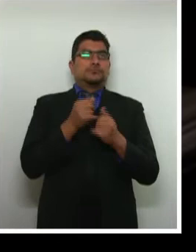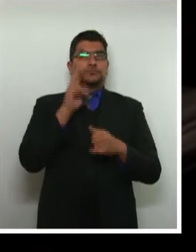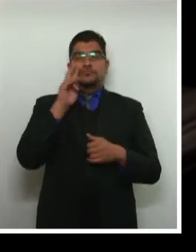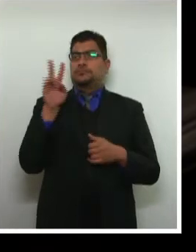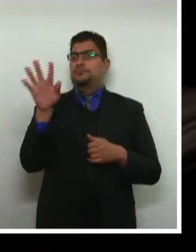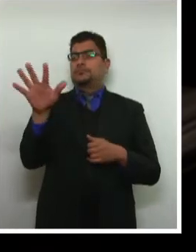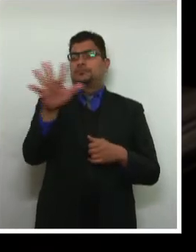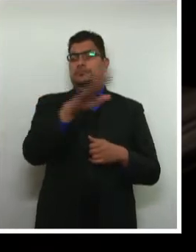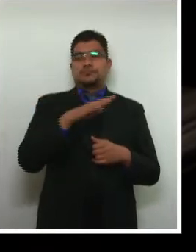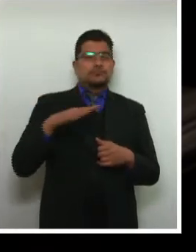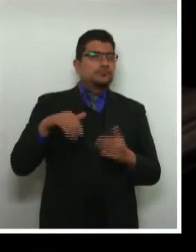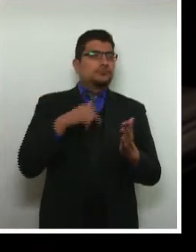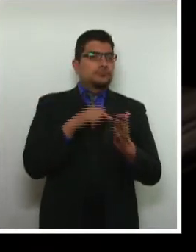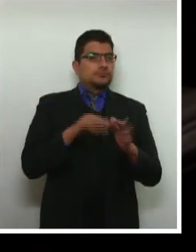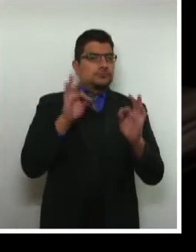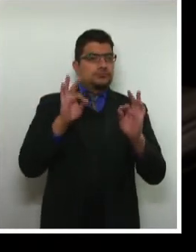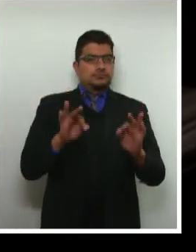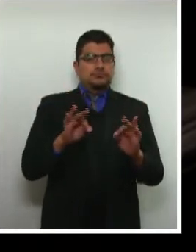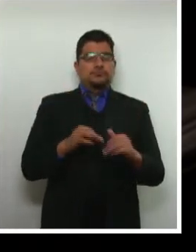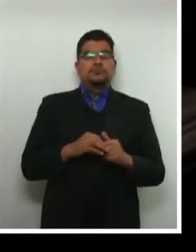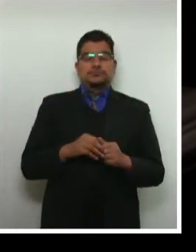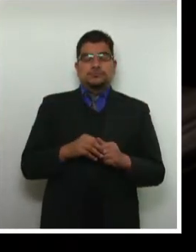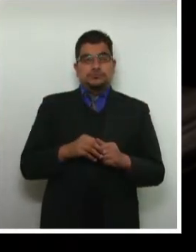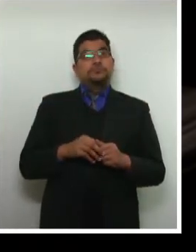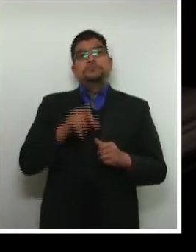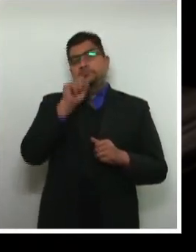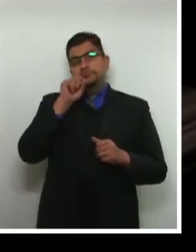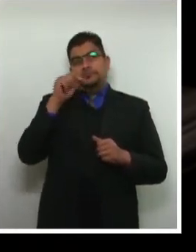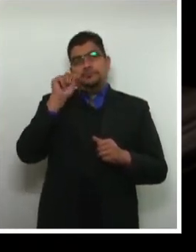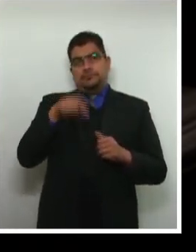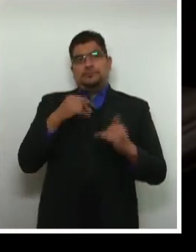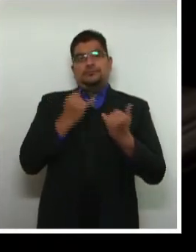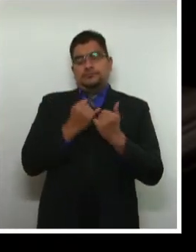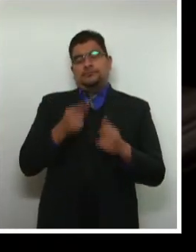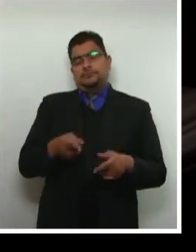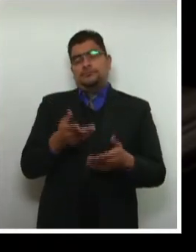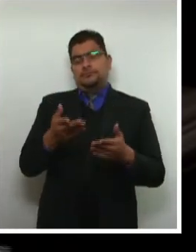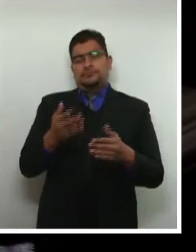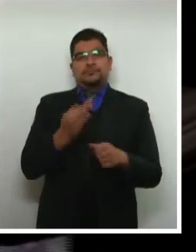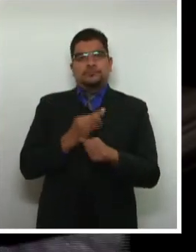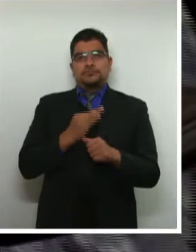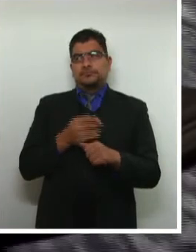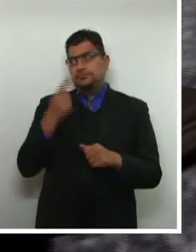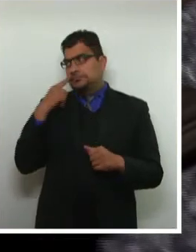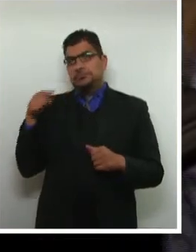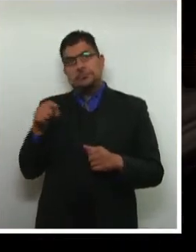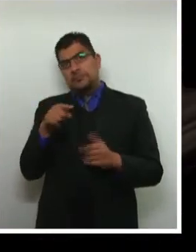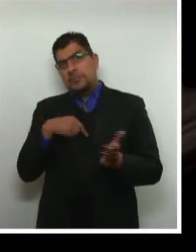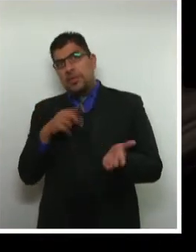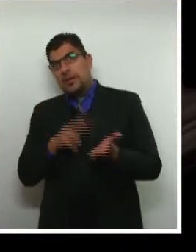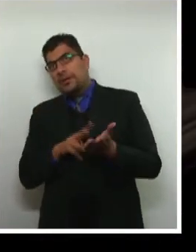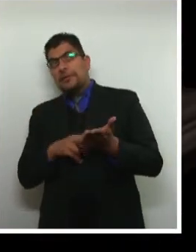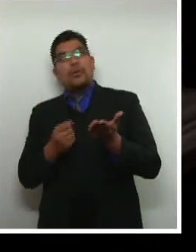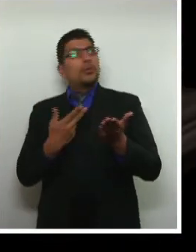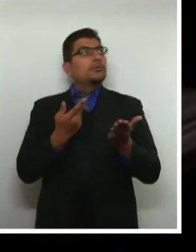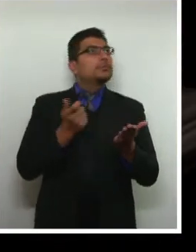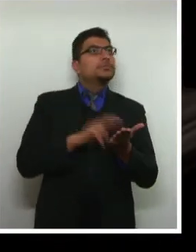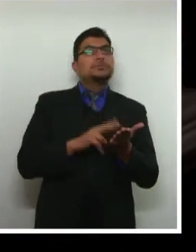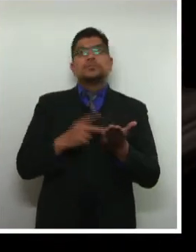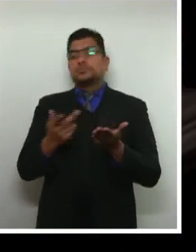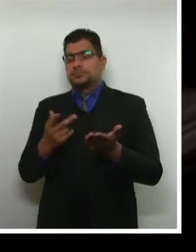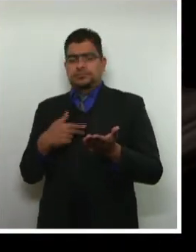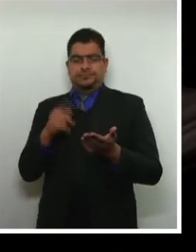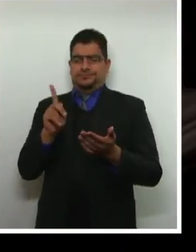imagen, la zona que te da la zona, y que por eso curiosamente se valoran, y es justamente lo que estamos